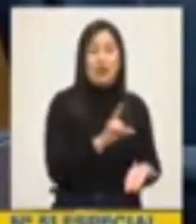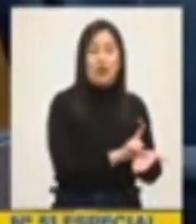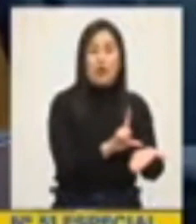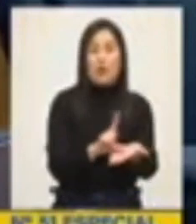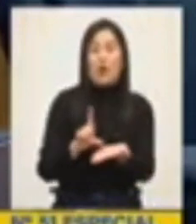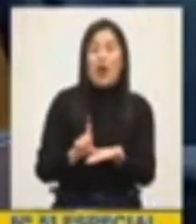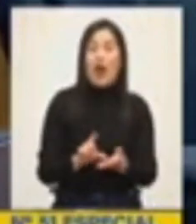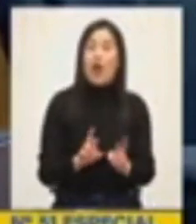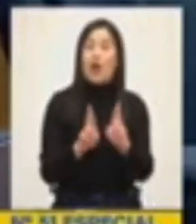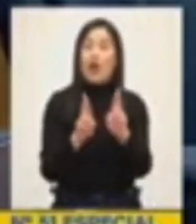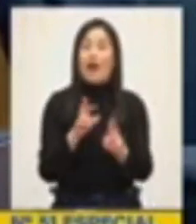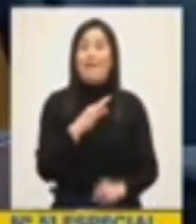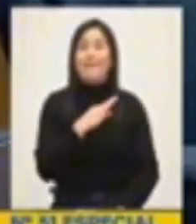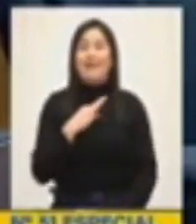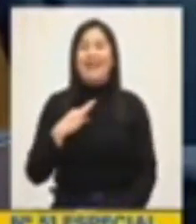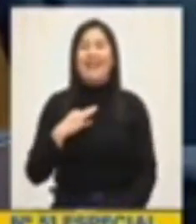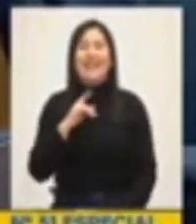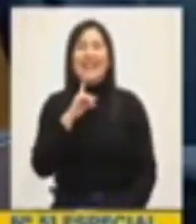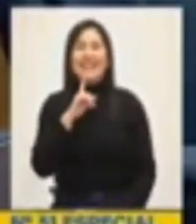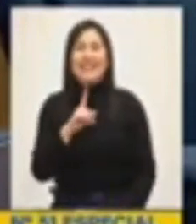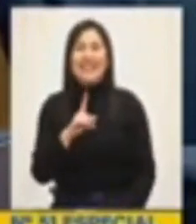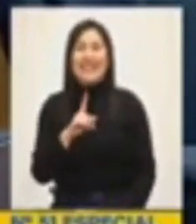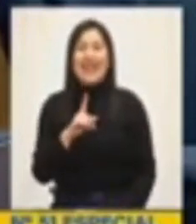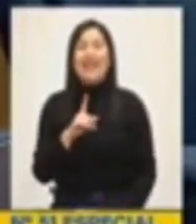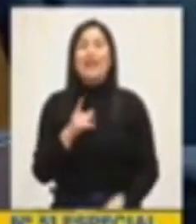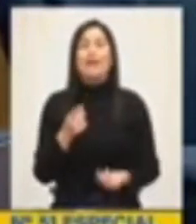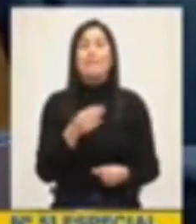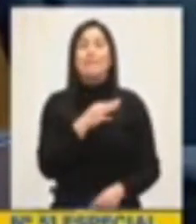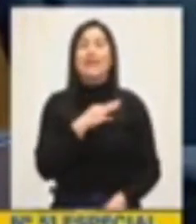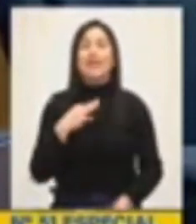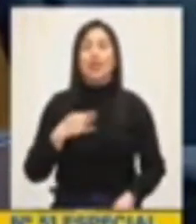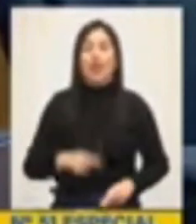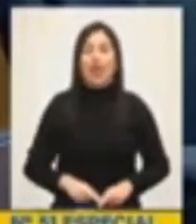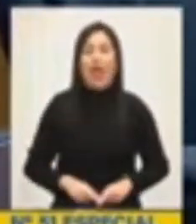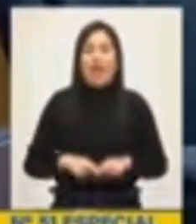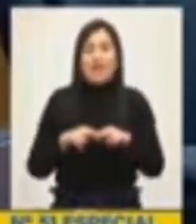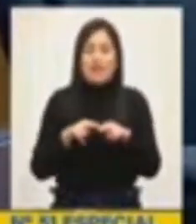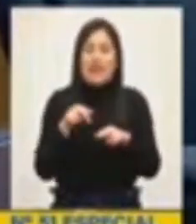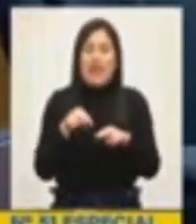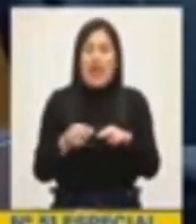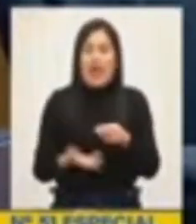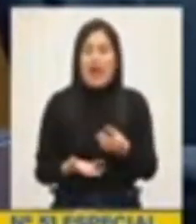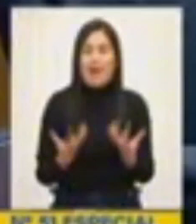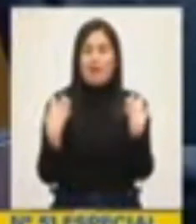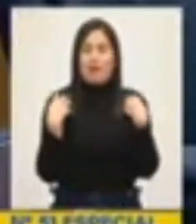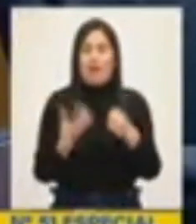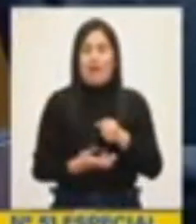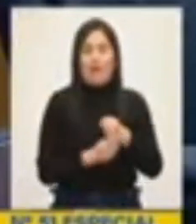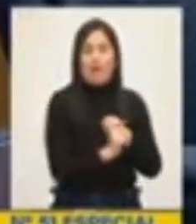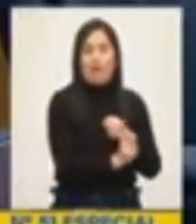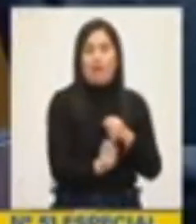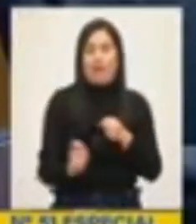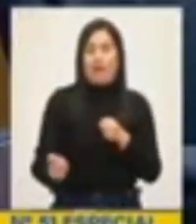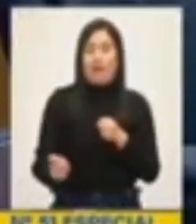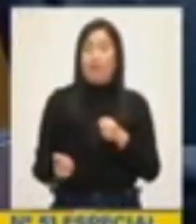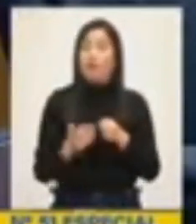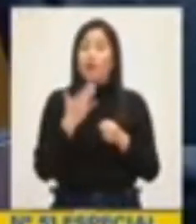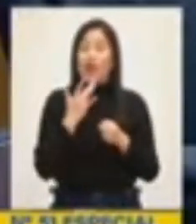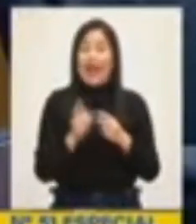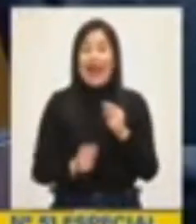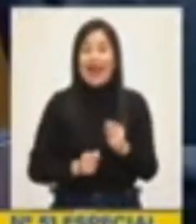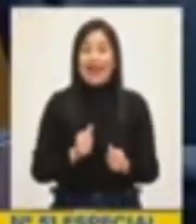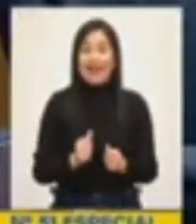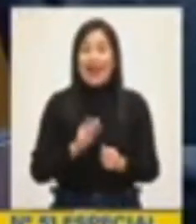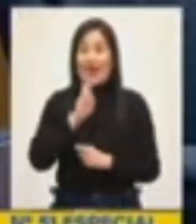aquí el que maneja la billetera fiscal, el ministro de Hacienda, porque sin ninguna duda la calidad de las respuestas y el tamaño